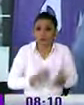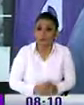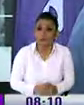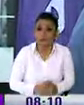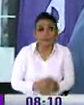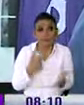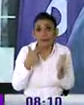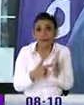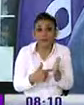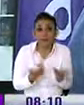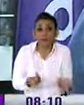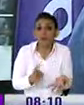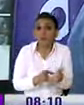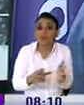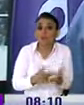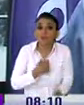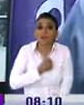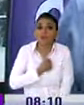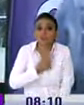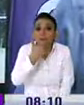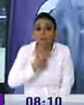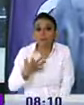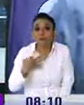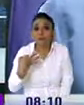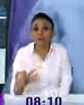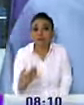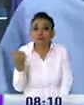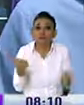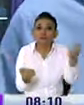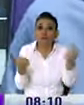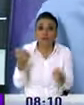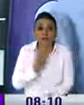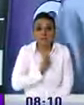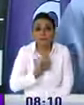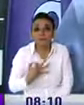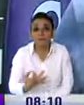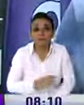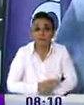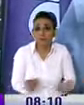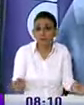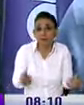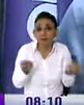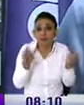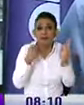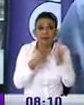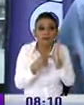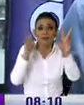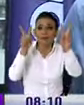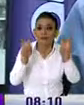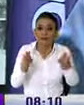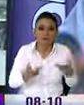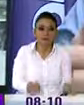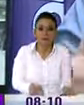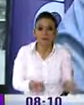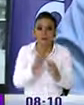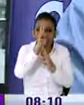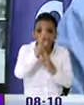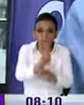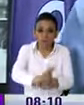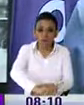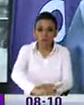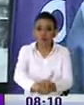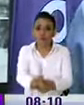porque dependen de la voluntad, del compromiso de los señores conductores. Me refiero a temas relacionados con el respeto a los